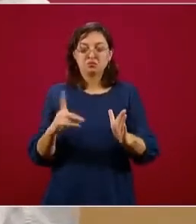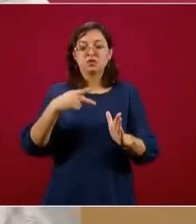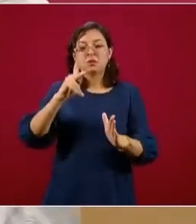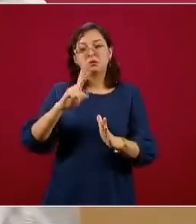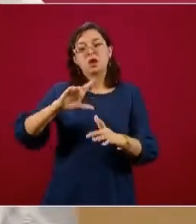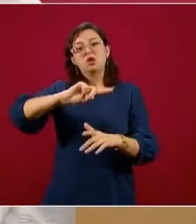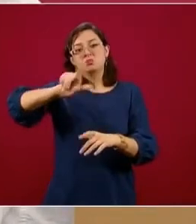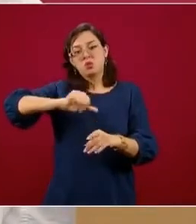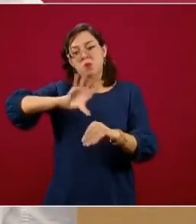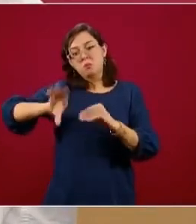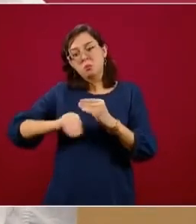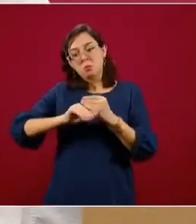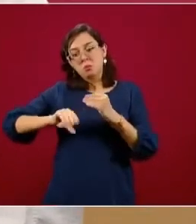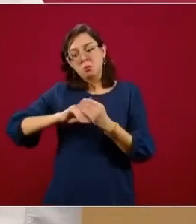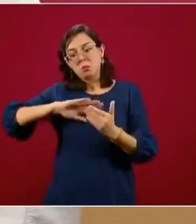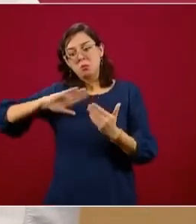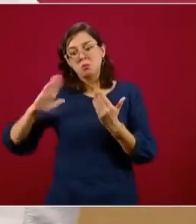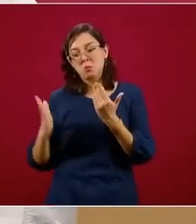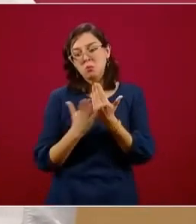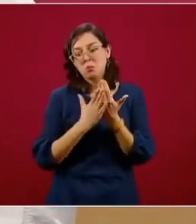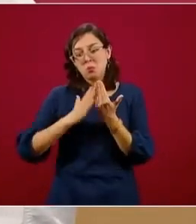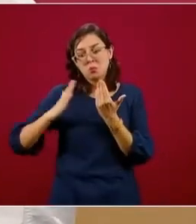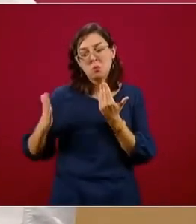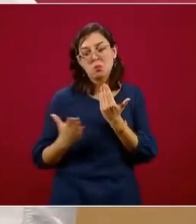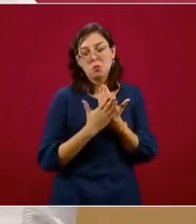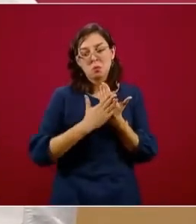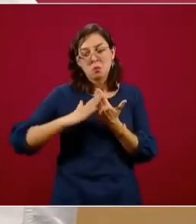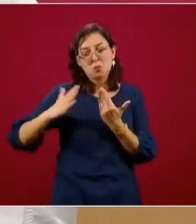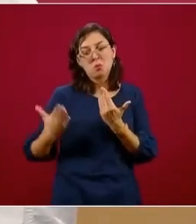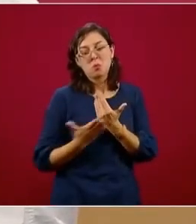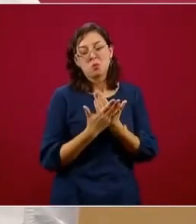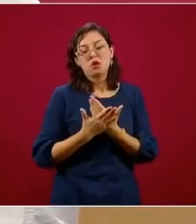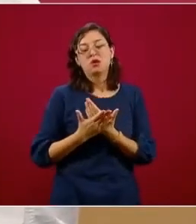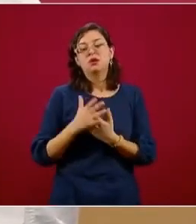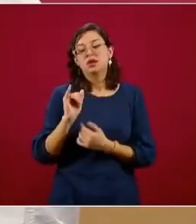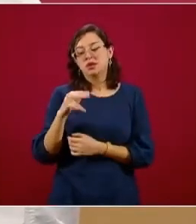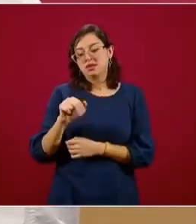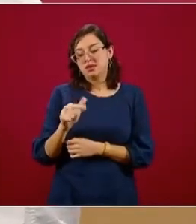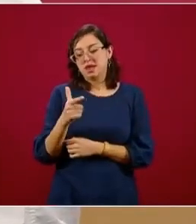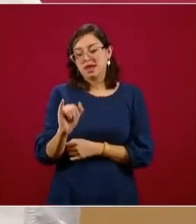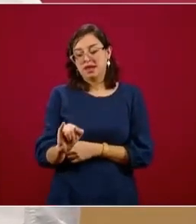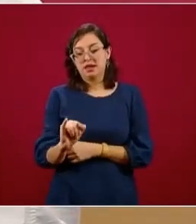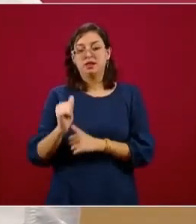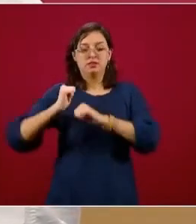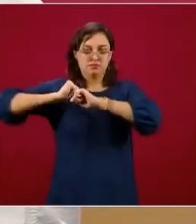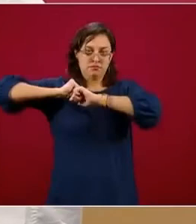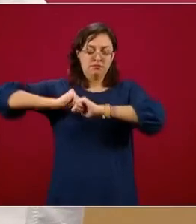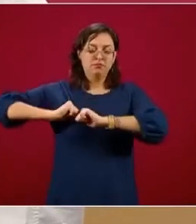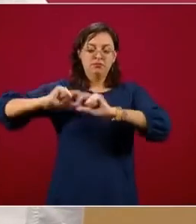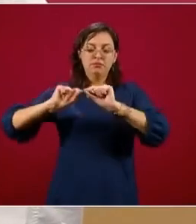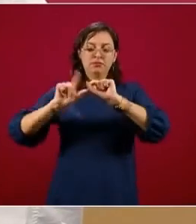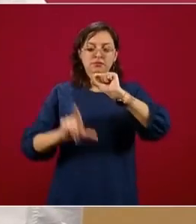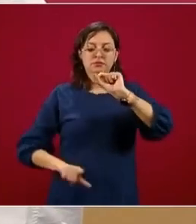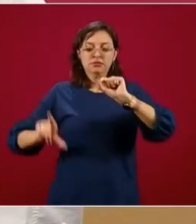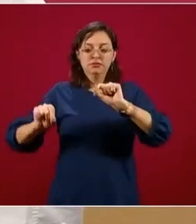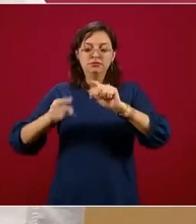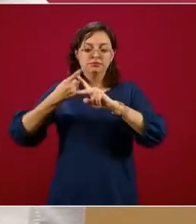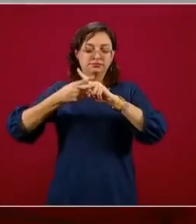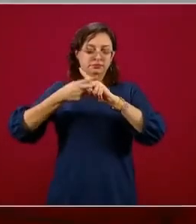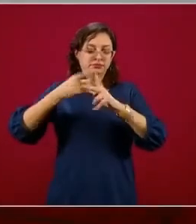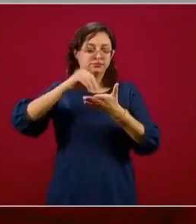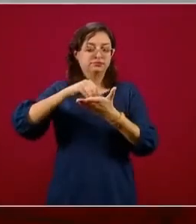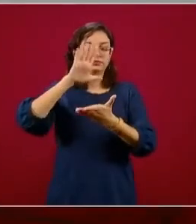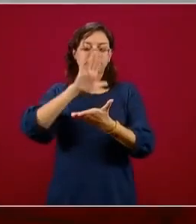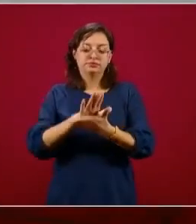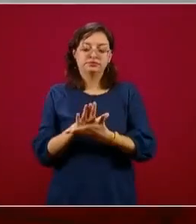hay anexos que tienen un propósito que establece el INEGI como autoridad nacional en materia de